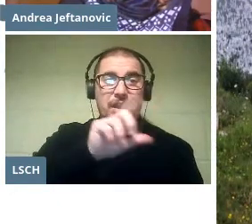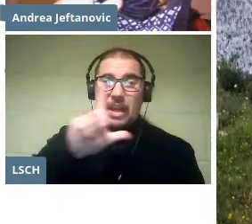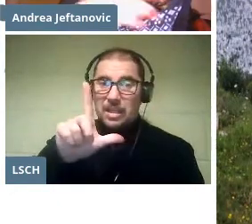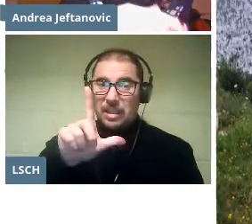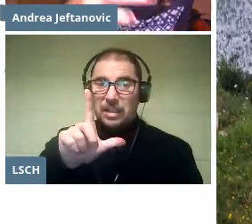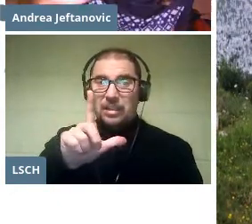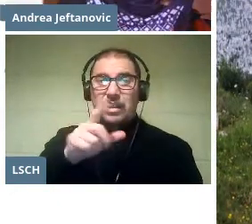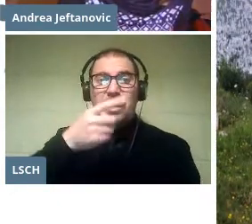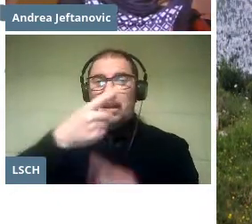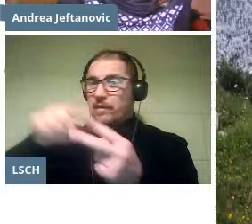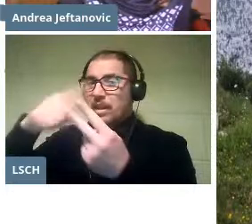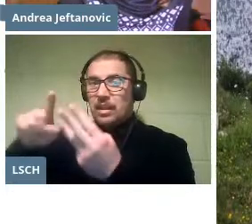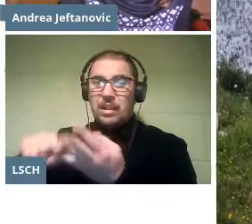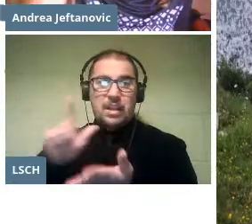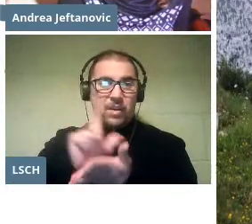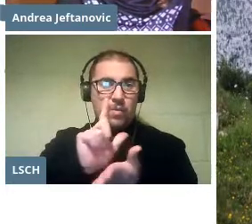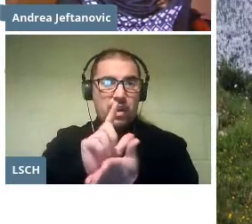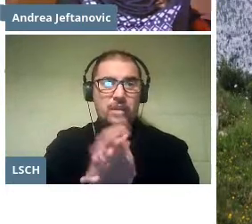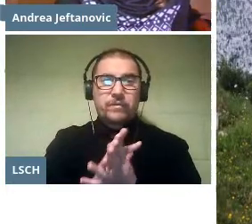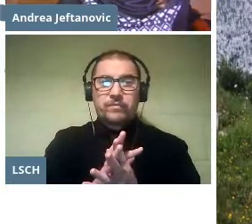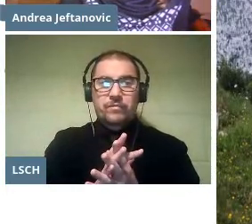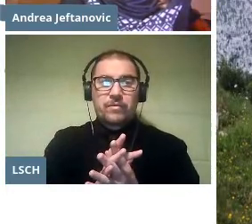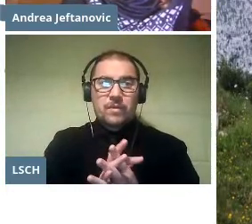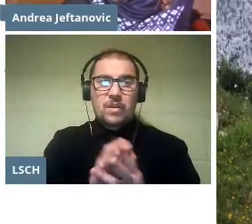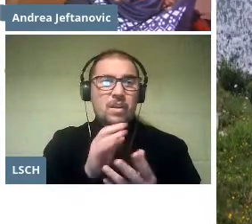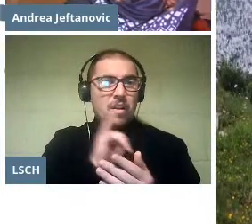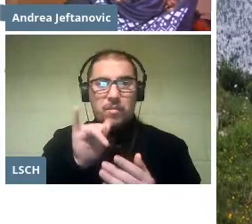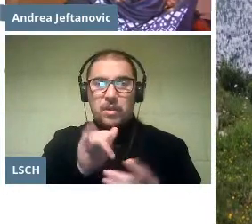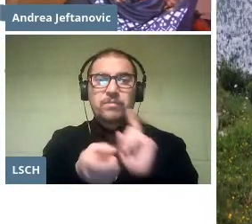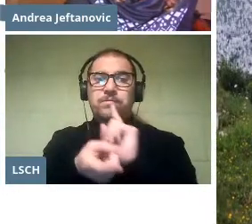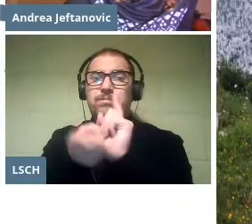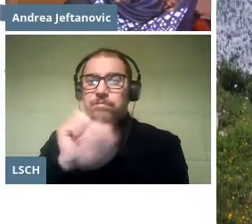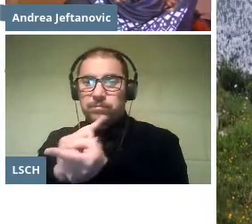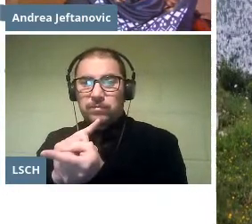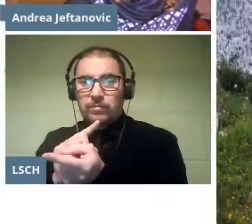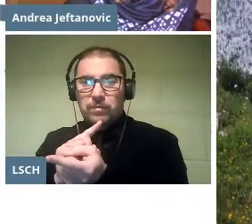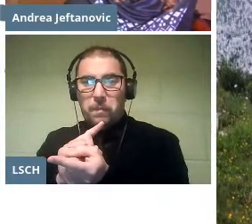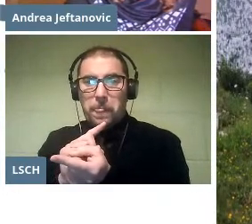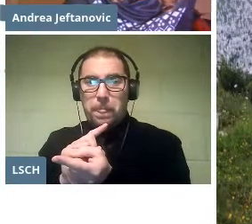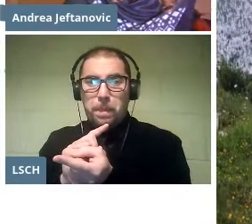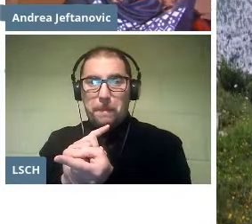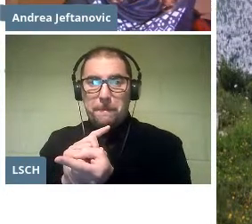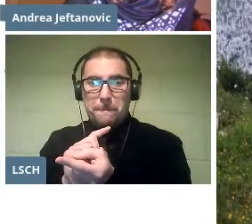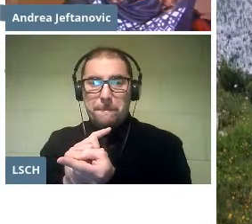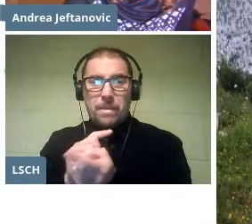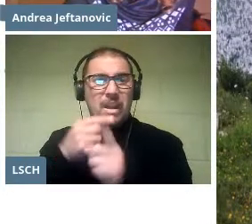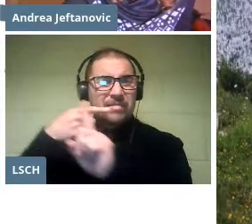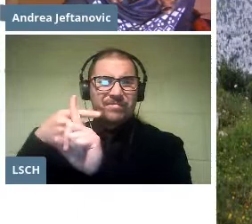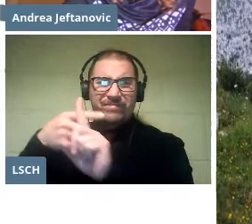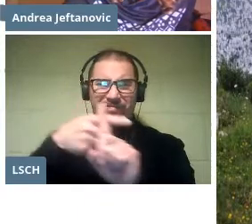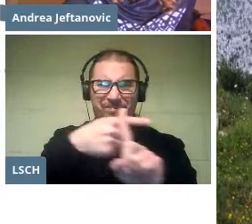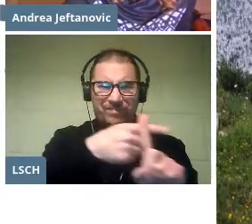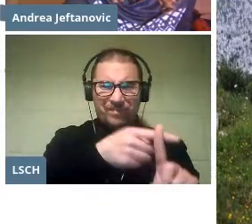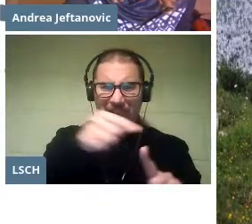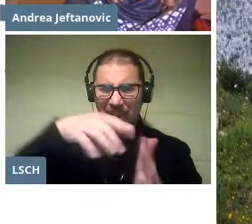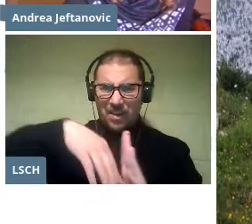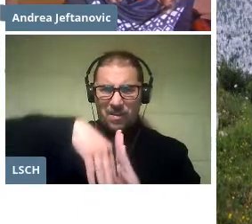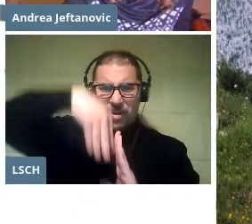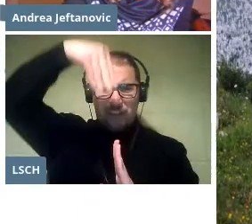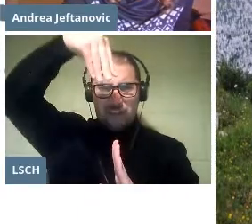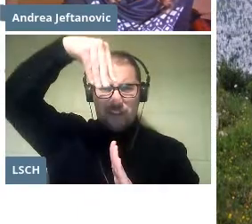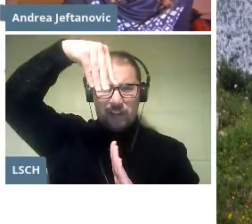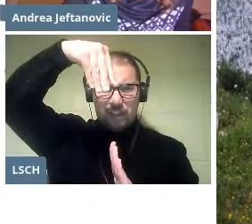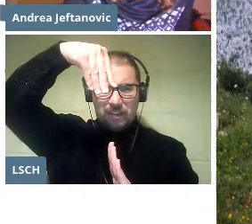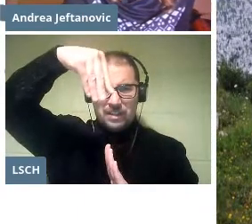lugares que eran otra cosa, parques, y se transformaron en cementerios. Esta es una torre conocida del